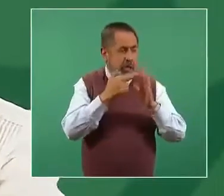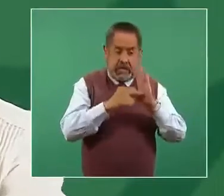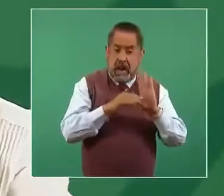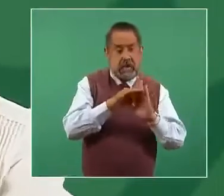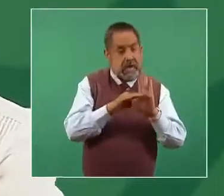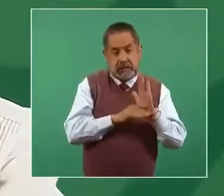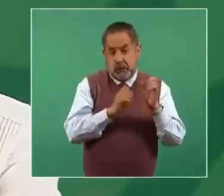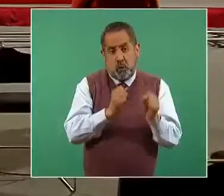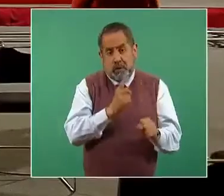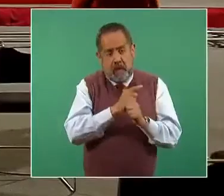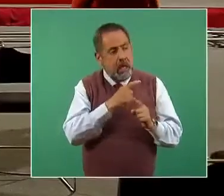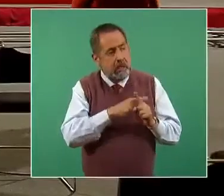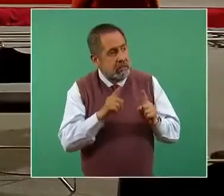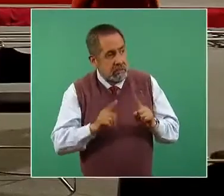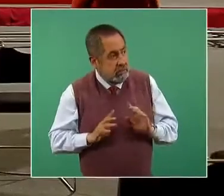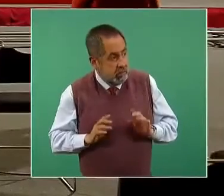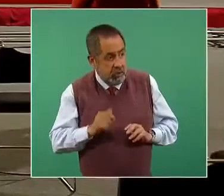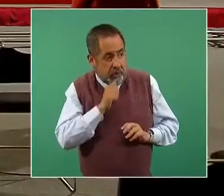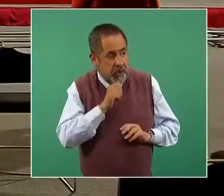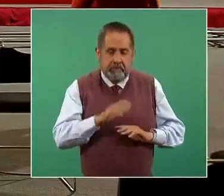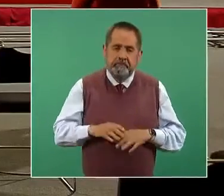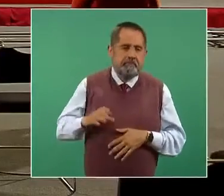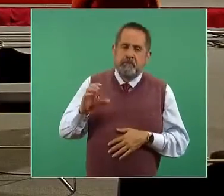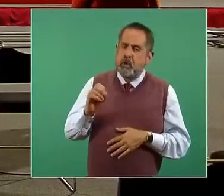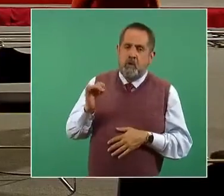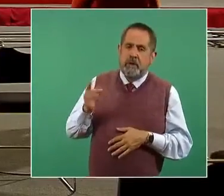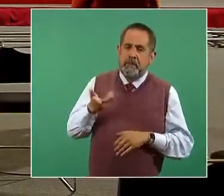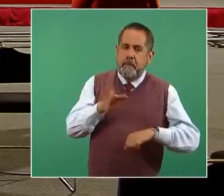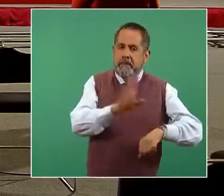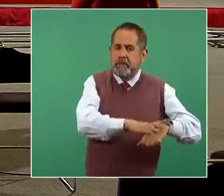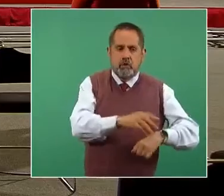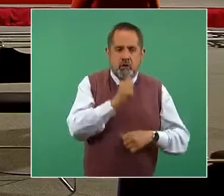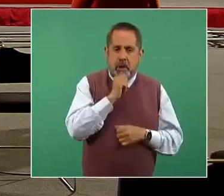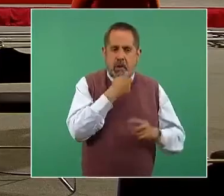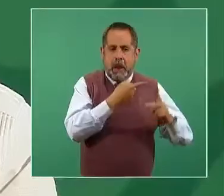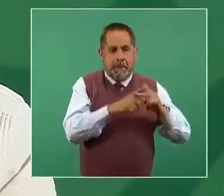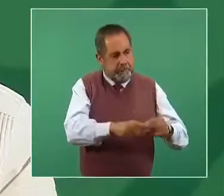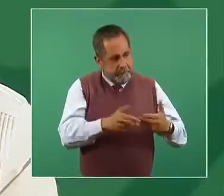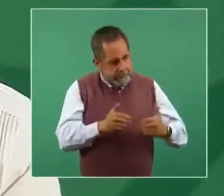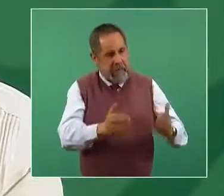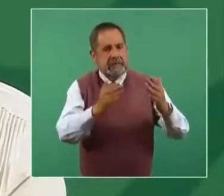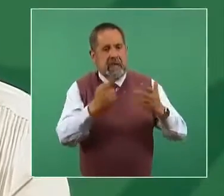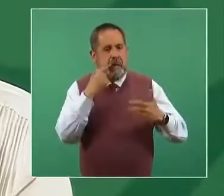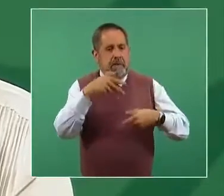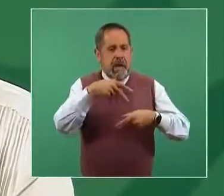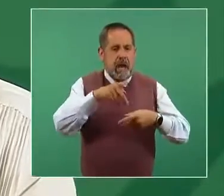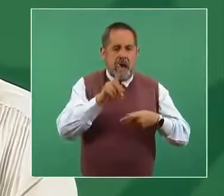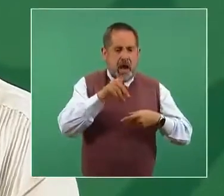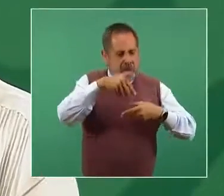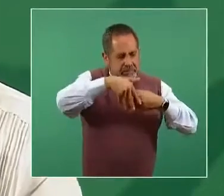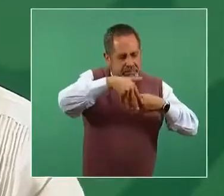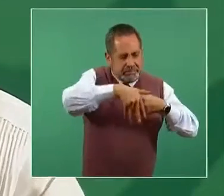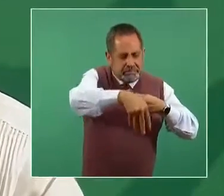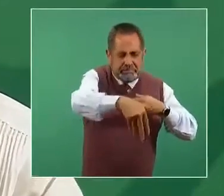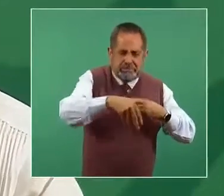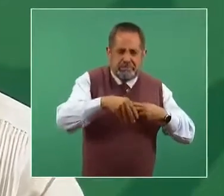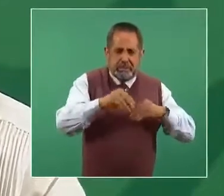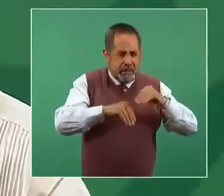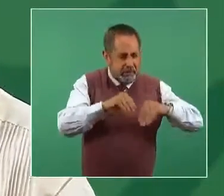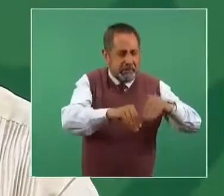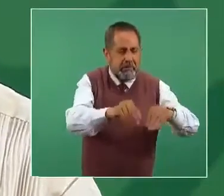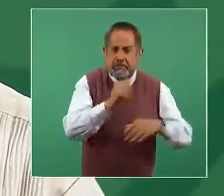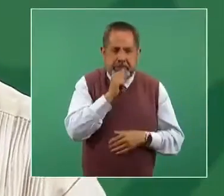protocolos de seguridad, etcétera, COFEPRIS no va a autorizar ya el funcionamiento de la planta y la liberación del